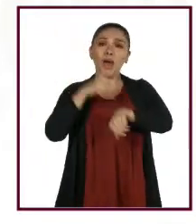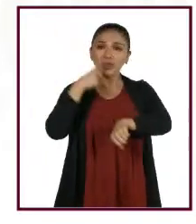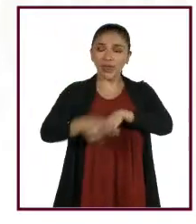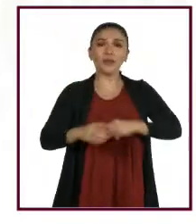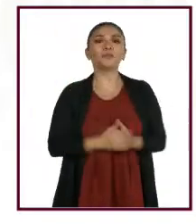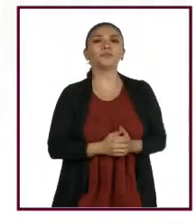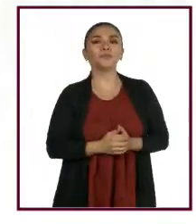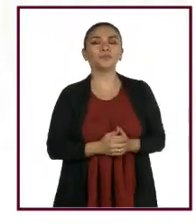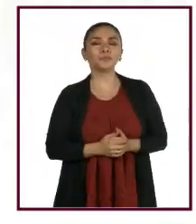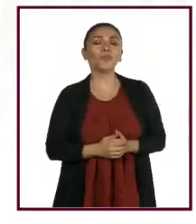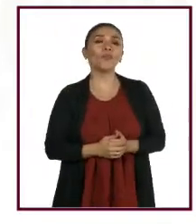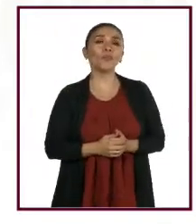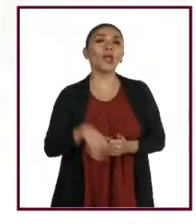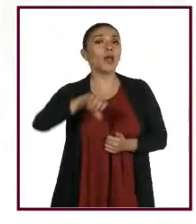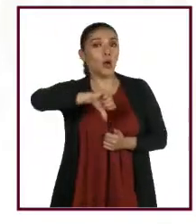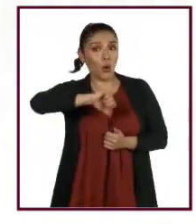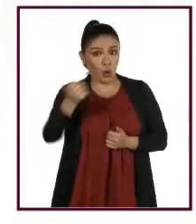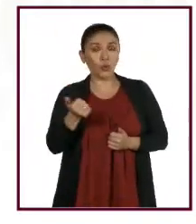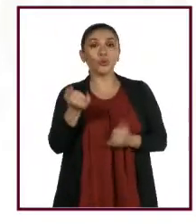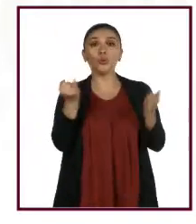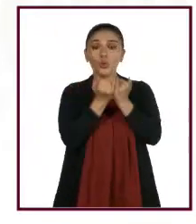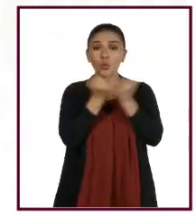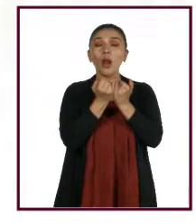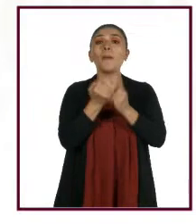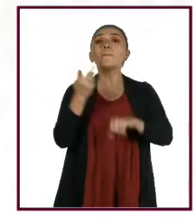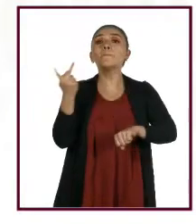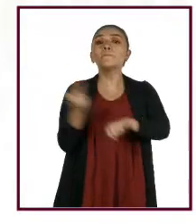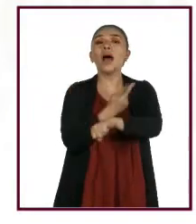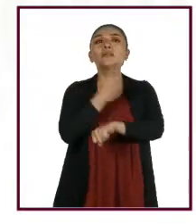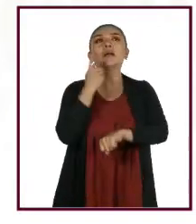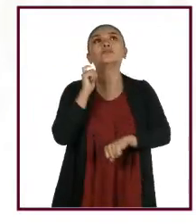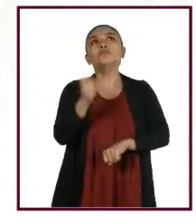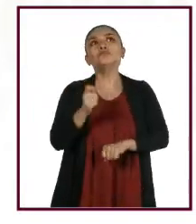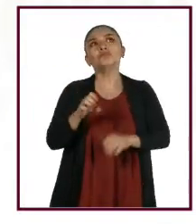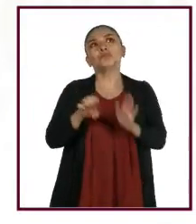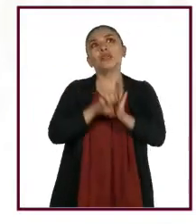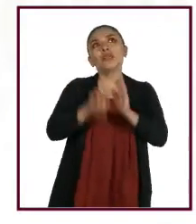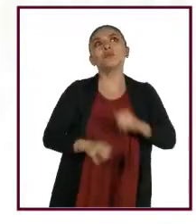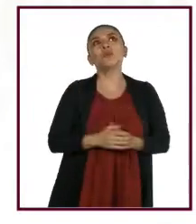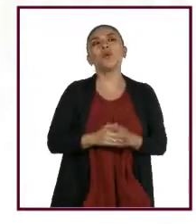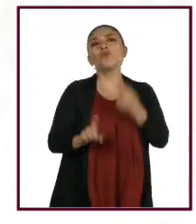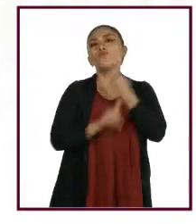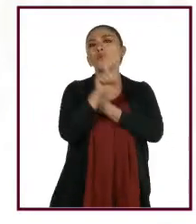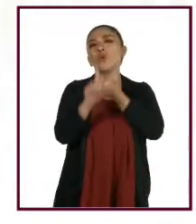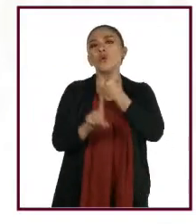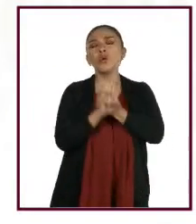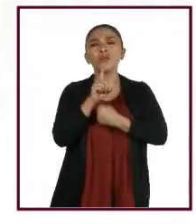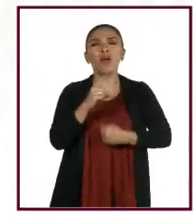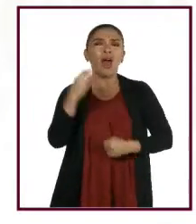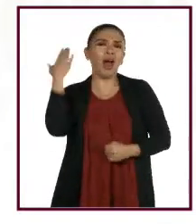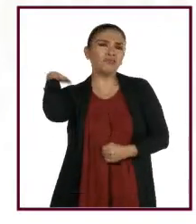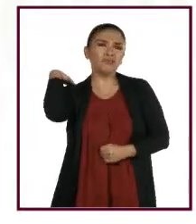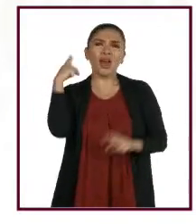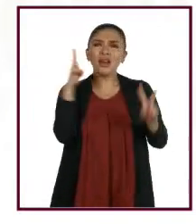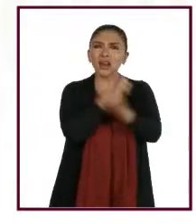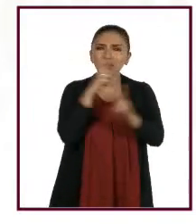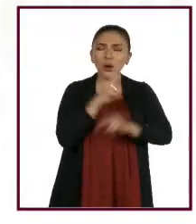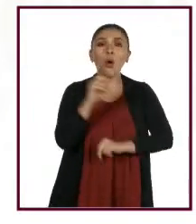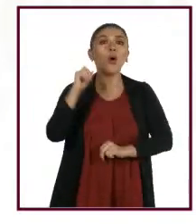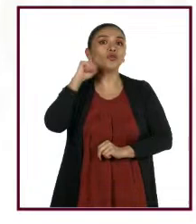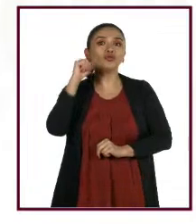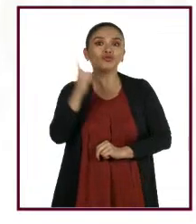efectos de los inhalables a largo plazo, pues pueden ser problemas respiratorios crónicos, sordera, como lo habíamos